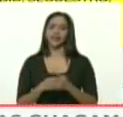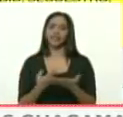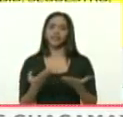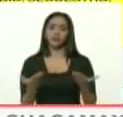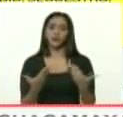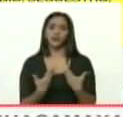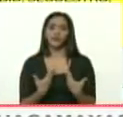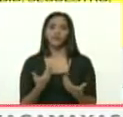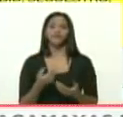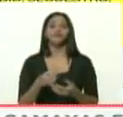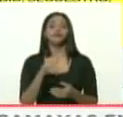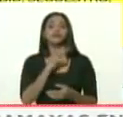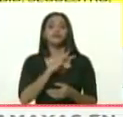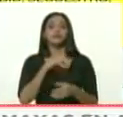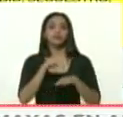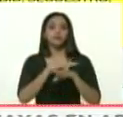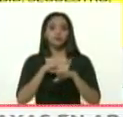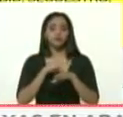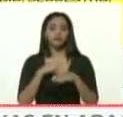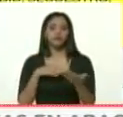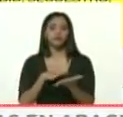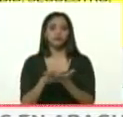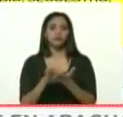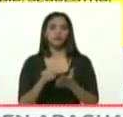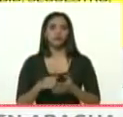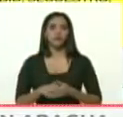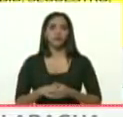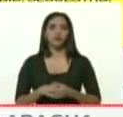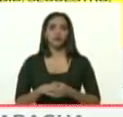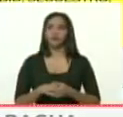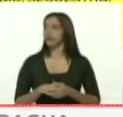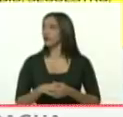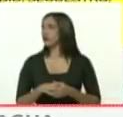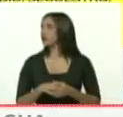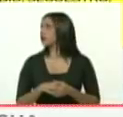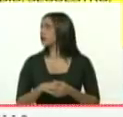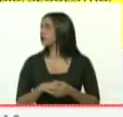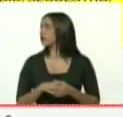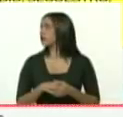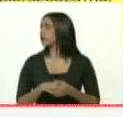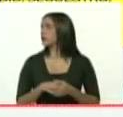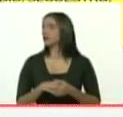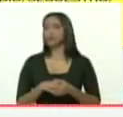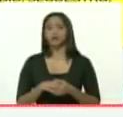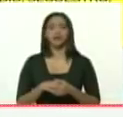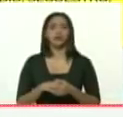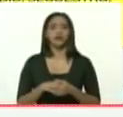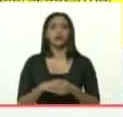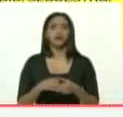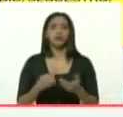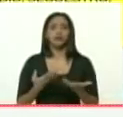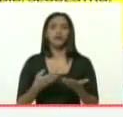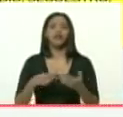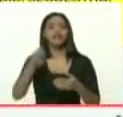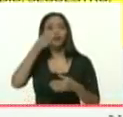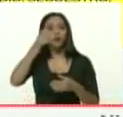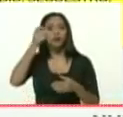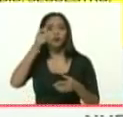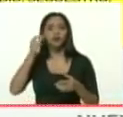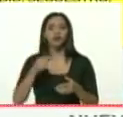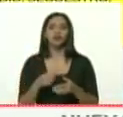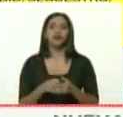señor ministro Néstor Reveló pues sobre el reforzamiento de las zonas fronterizas en materia de seguridad,